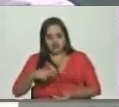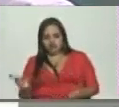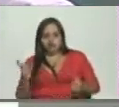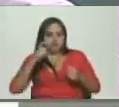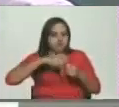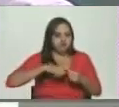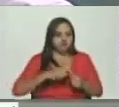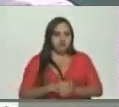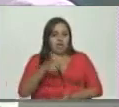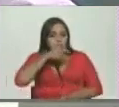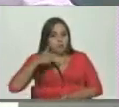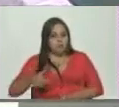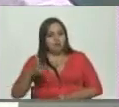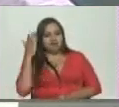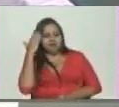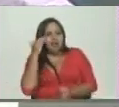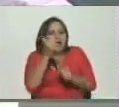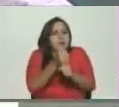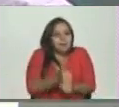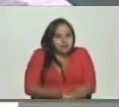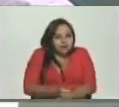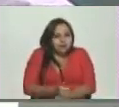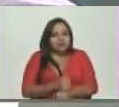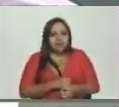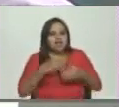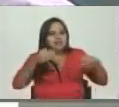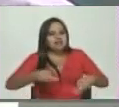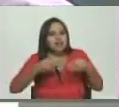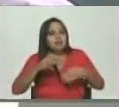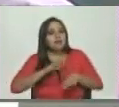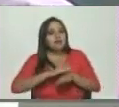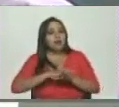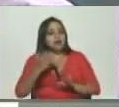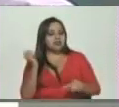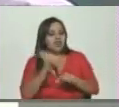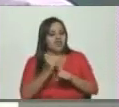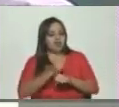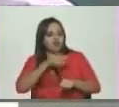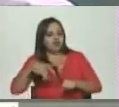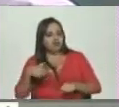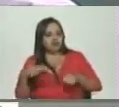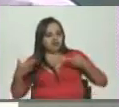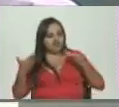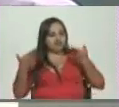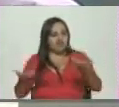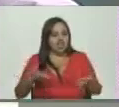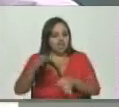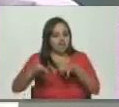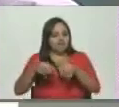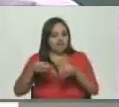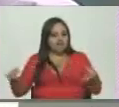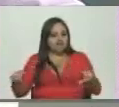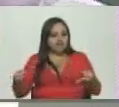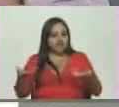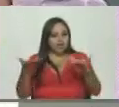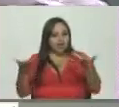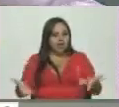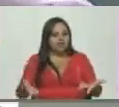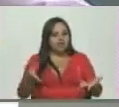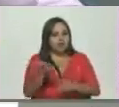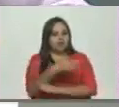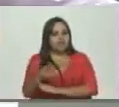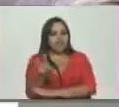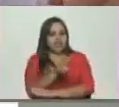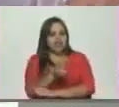que el pueblo está esperando siempre, porque eso realmente es el trabajo nuestro, pues darle la música venezolana a todos los venezolanos y a los que no